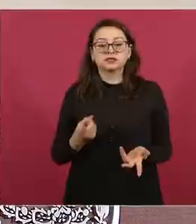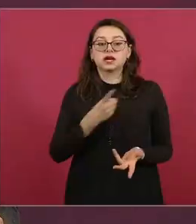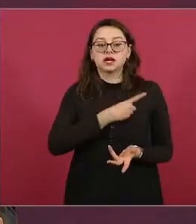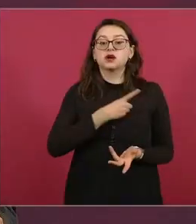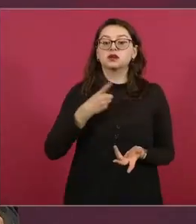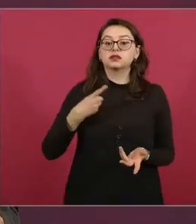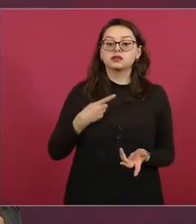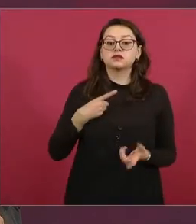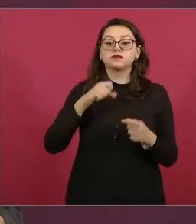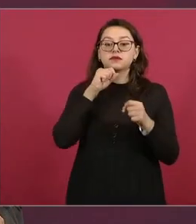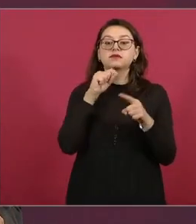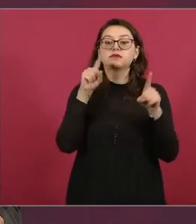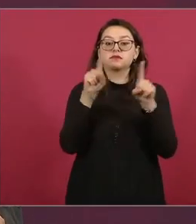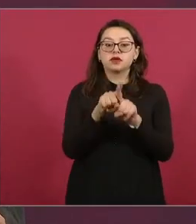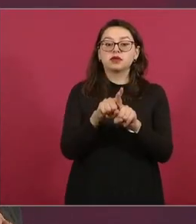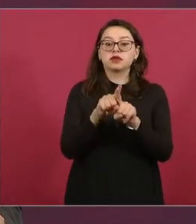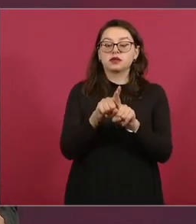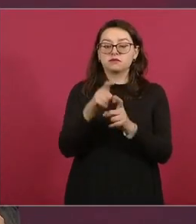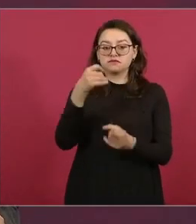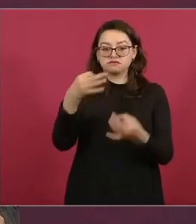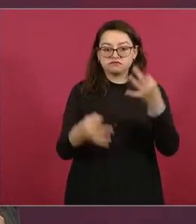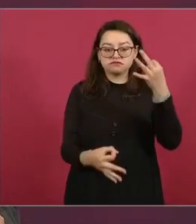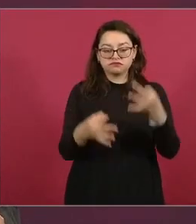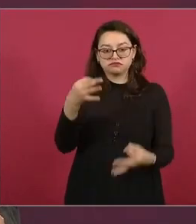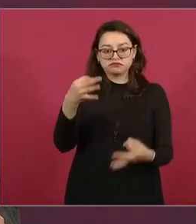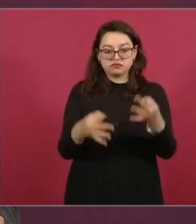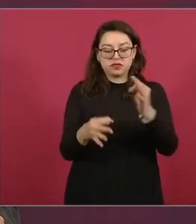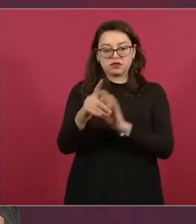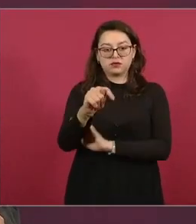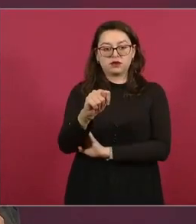el mismo Tribunal Electoral,